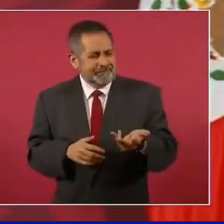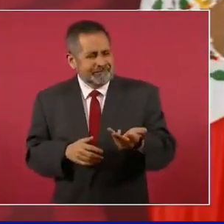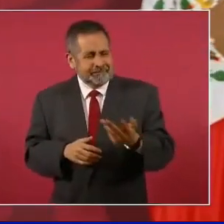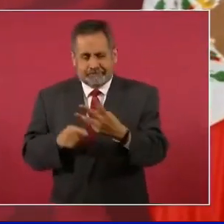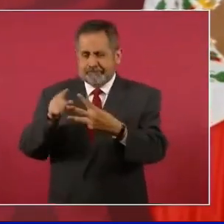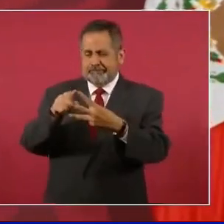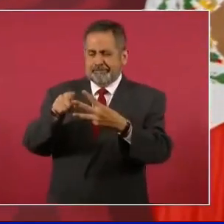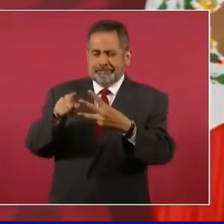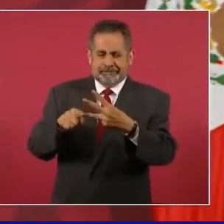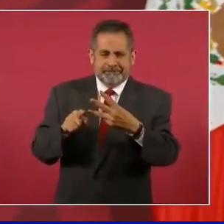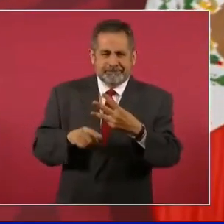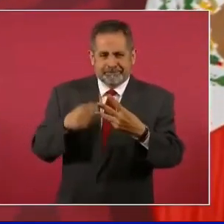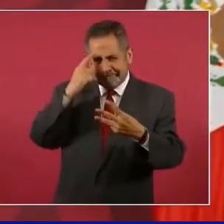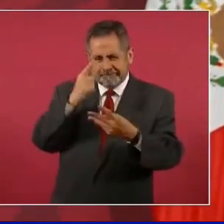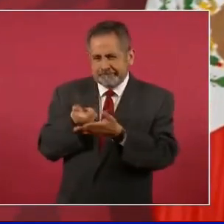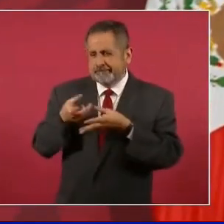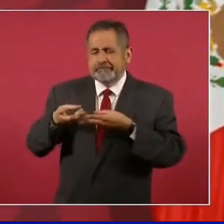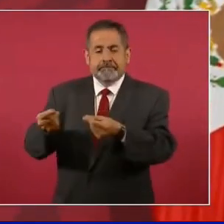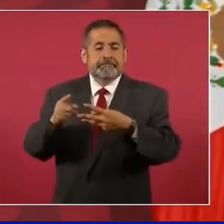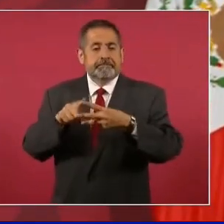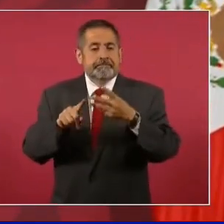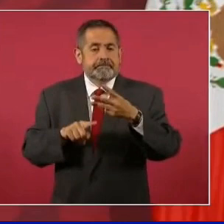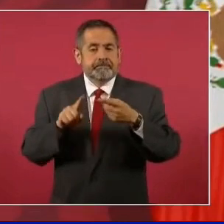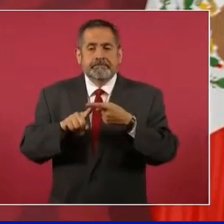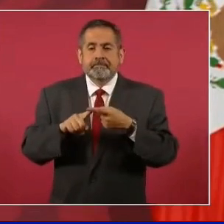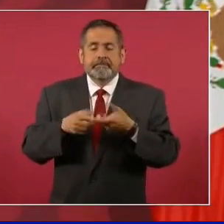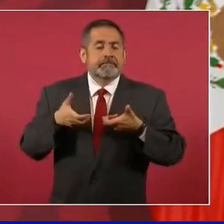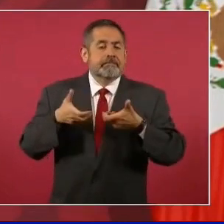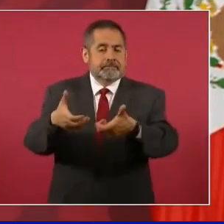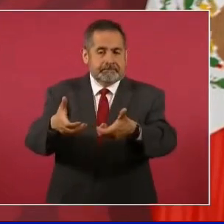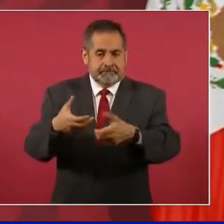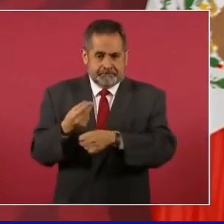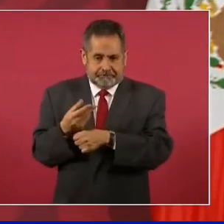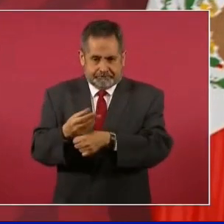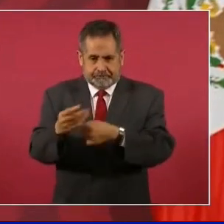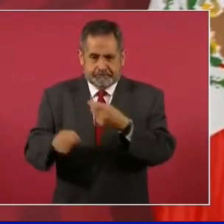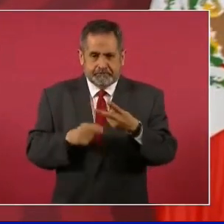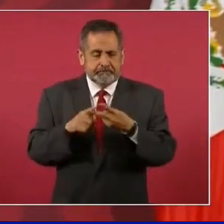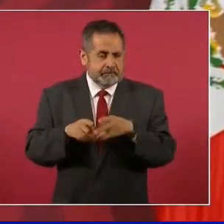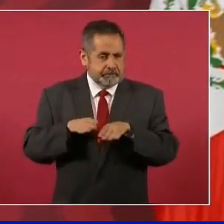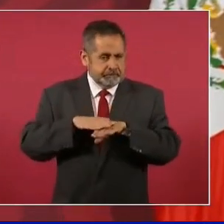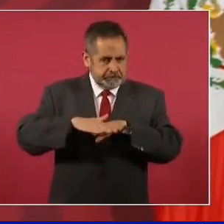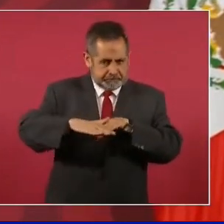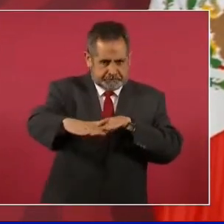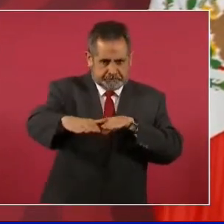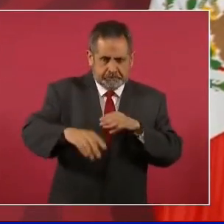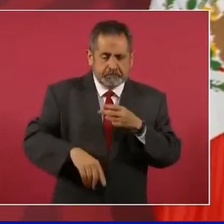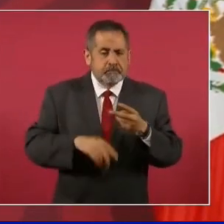del presupuesto: banquetas y calles